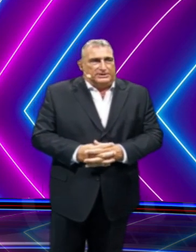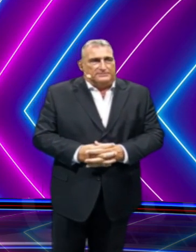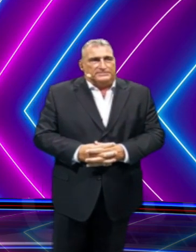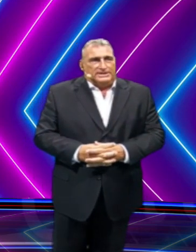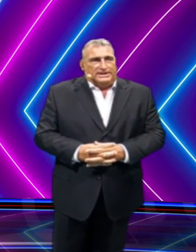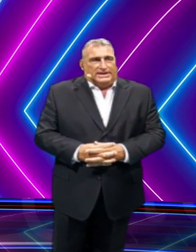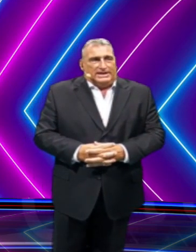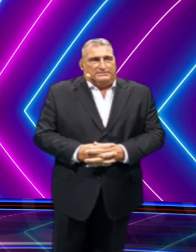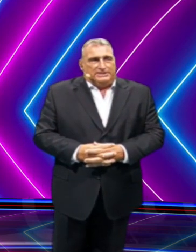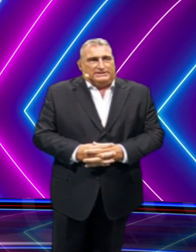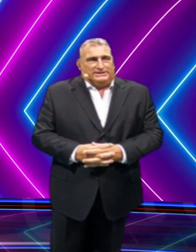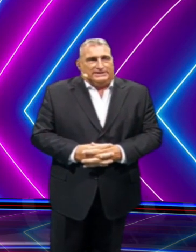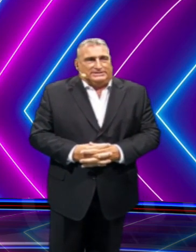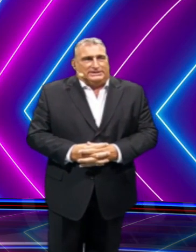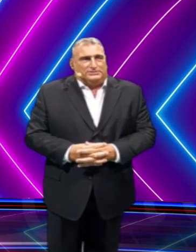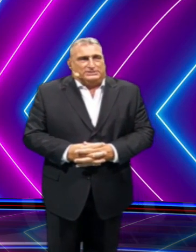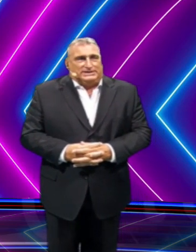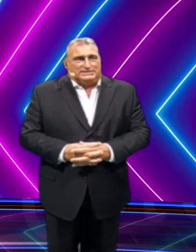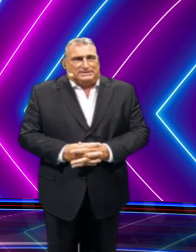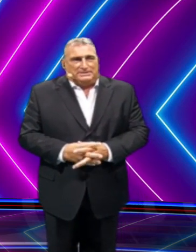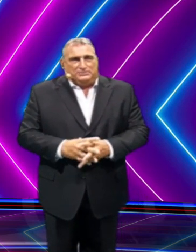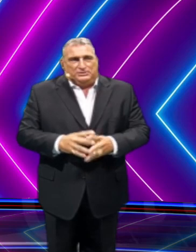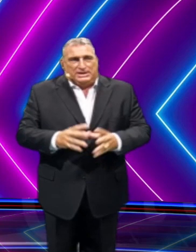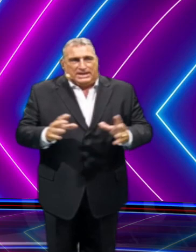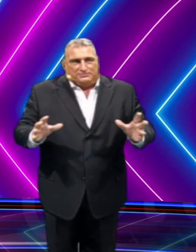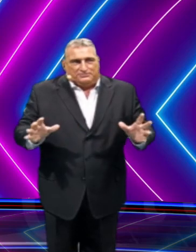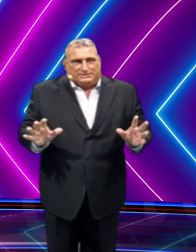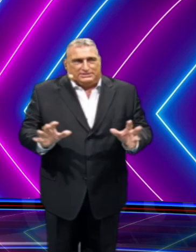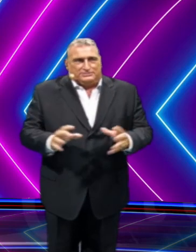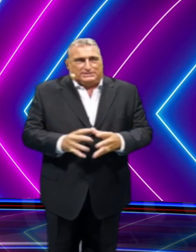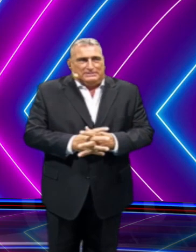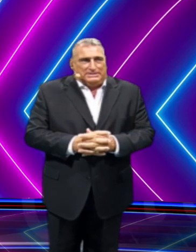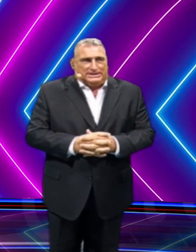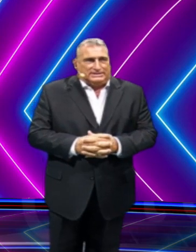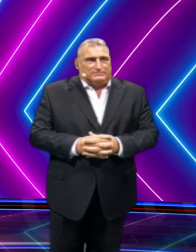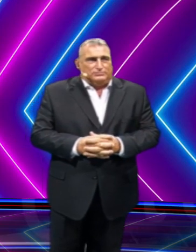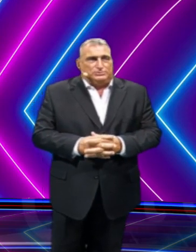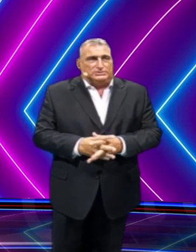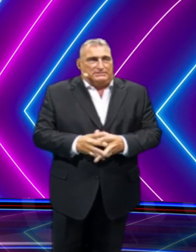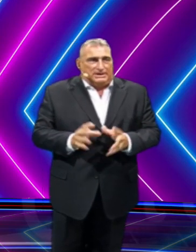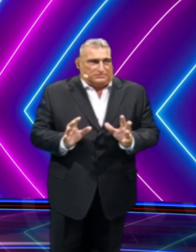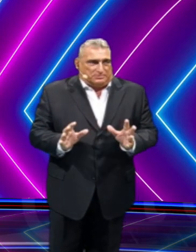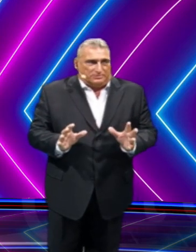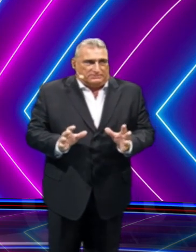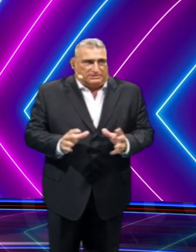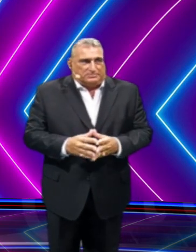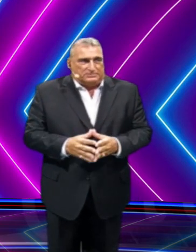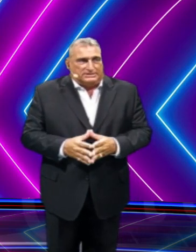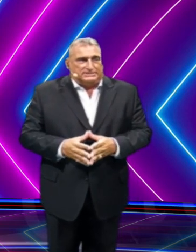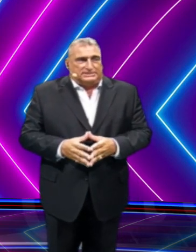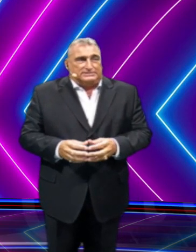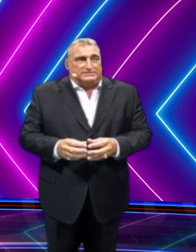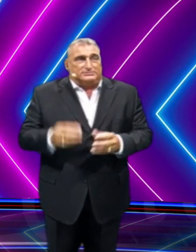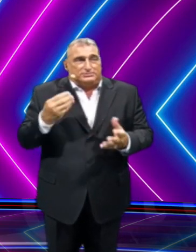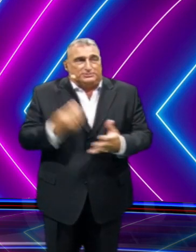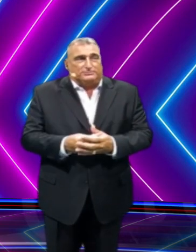Bueno. A ver, nos tenías abandonado, totalmente. Mucho trabajo por lo que veo, porque